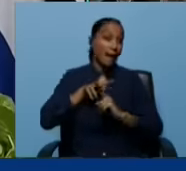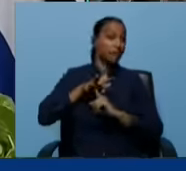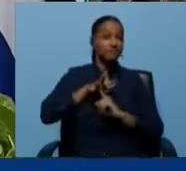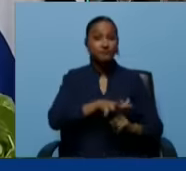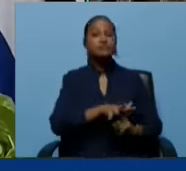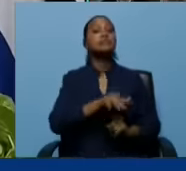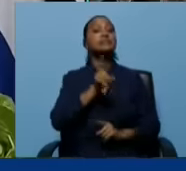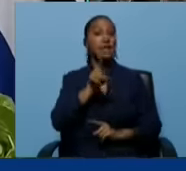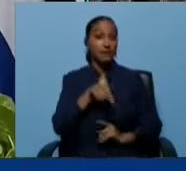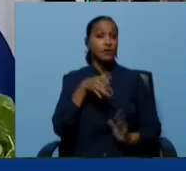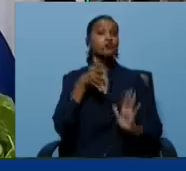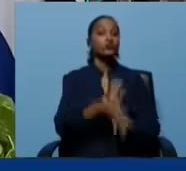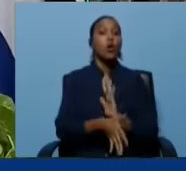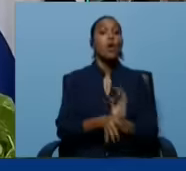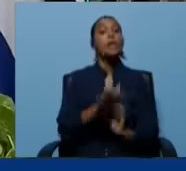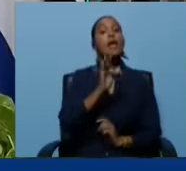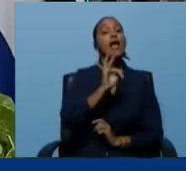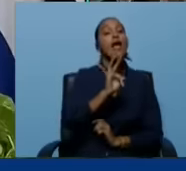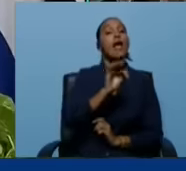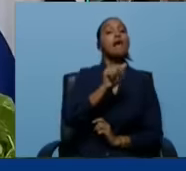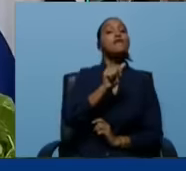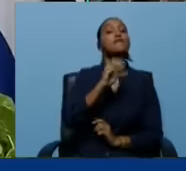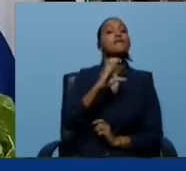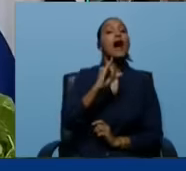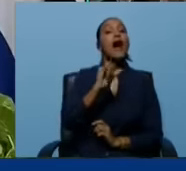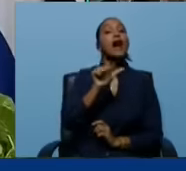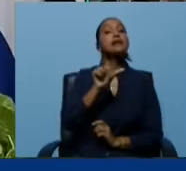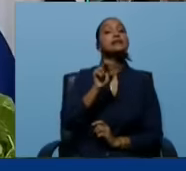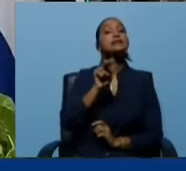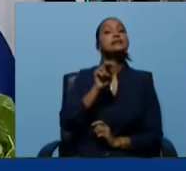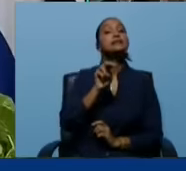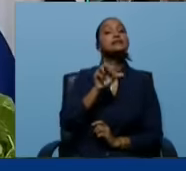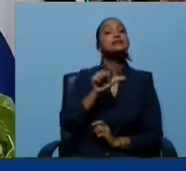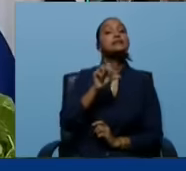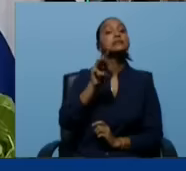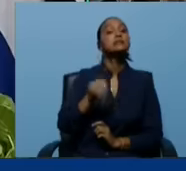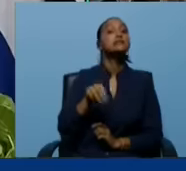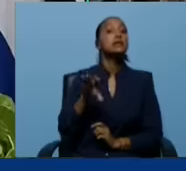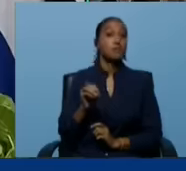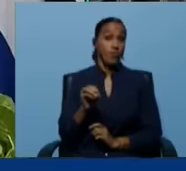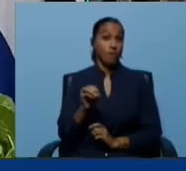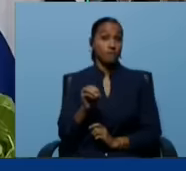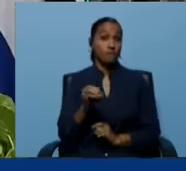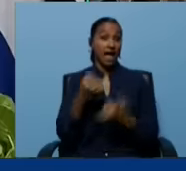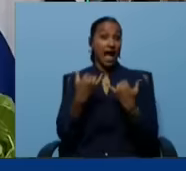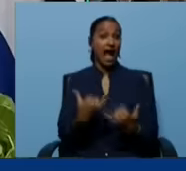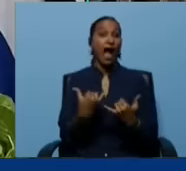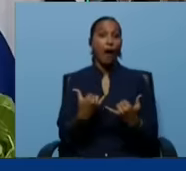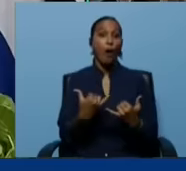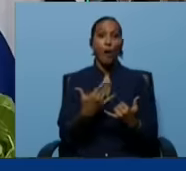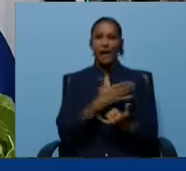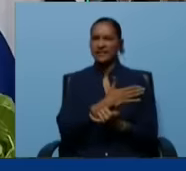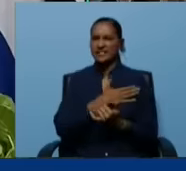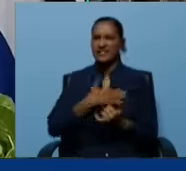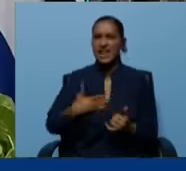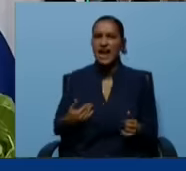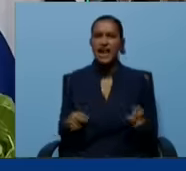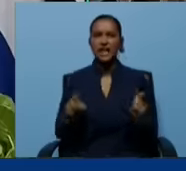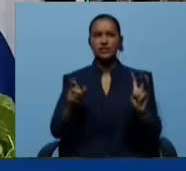del fascismo, que en nuevas modalidades quiere dominar el